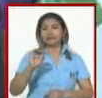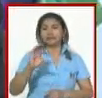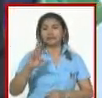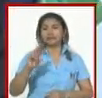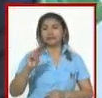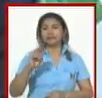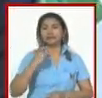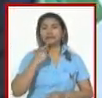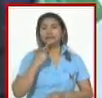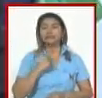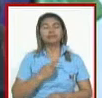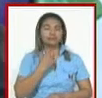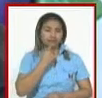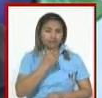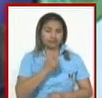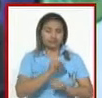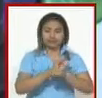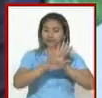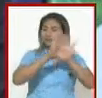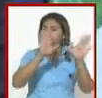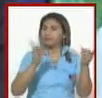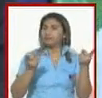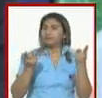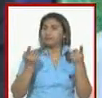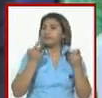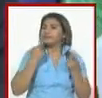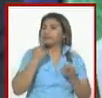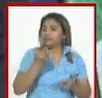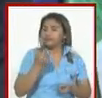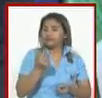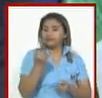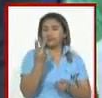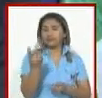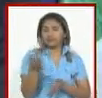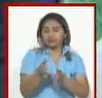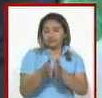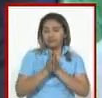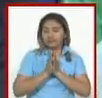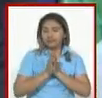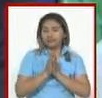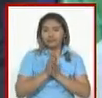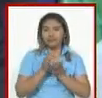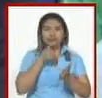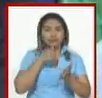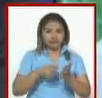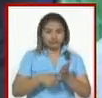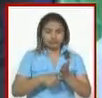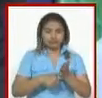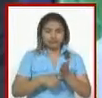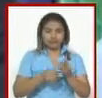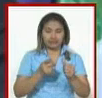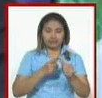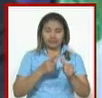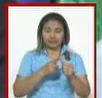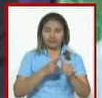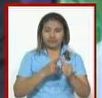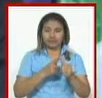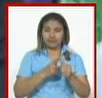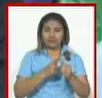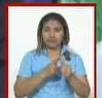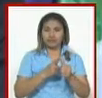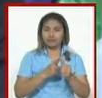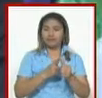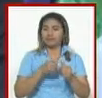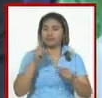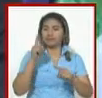del estado es absolutamente clara cuando dice atendiendo a las dos solicitadas las dos solicitudes perdón primero el